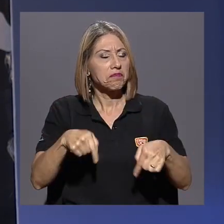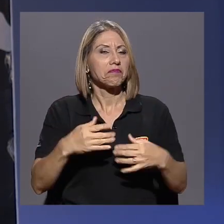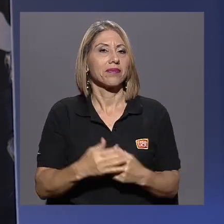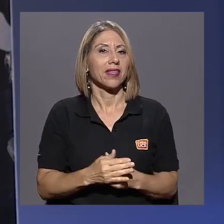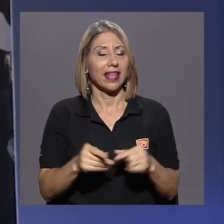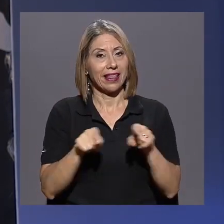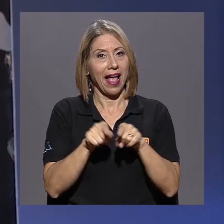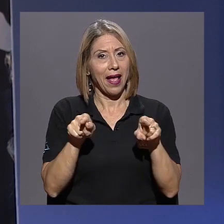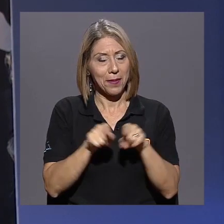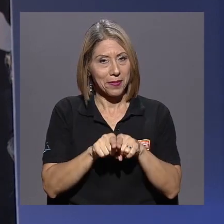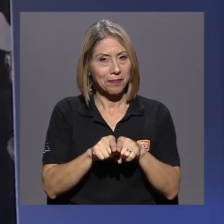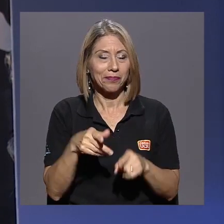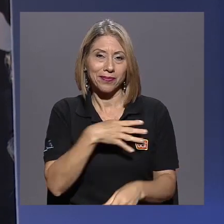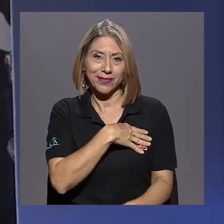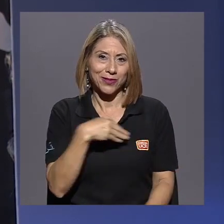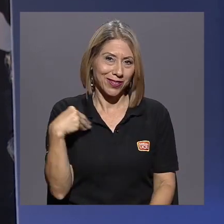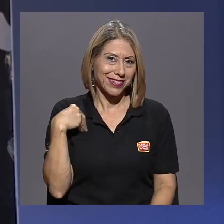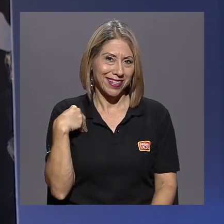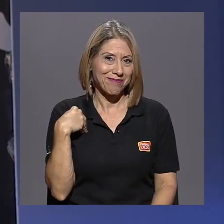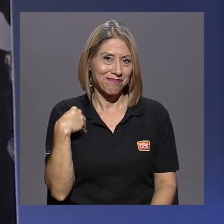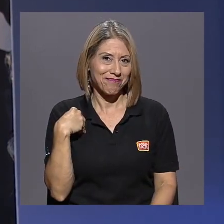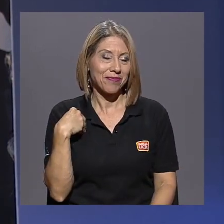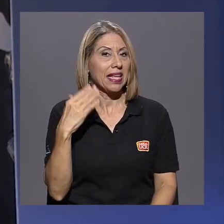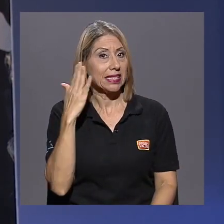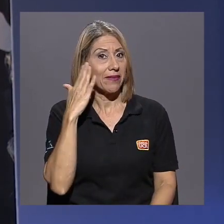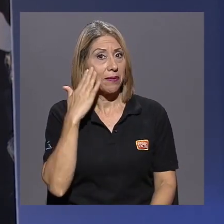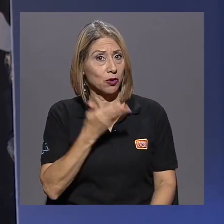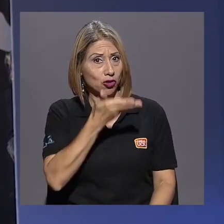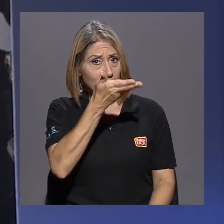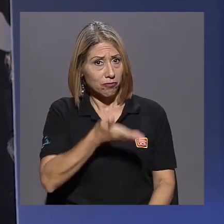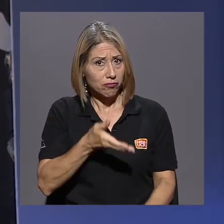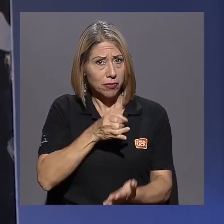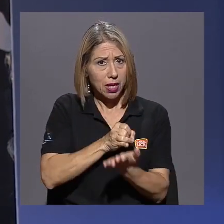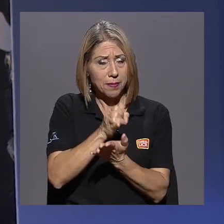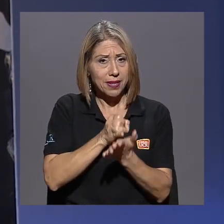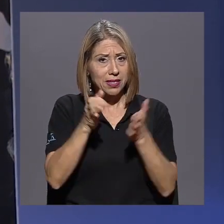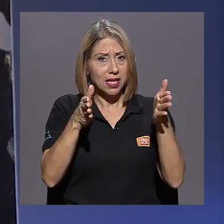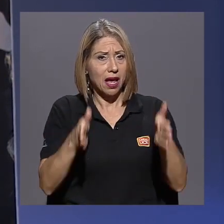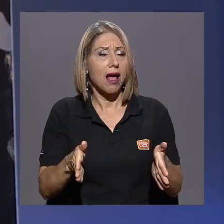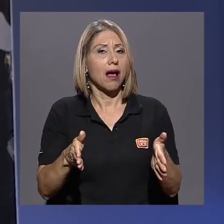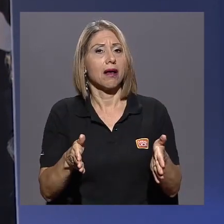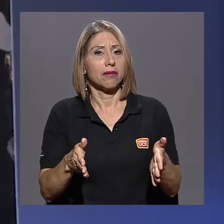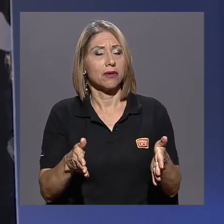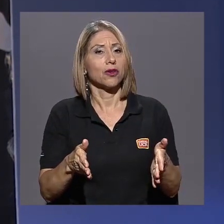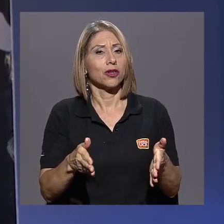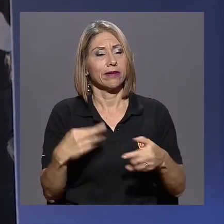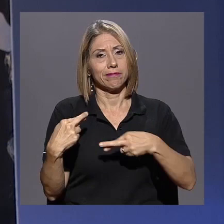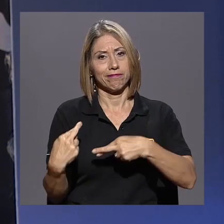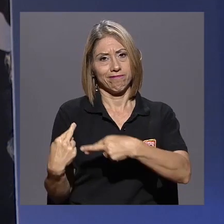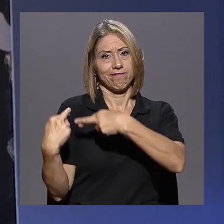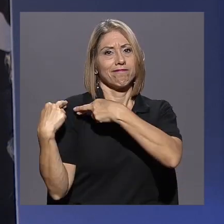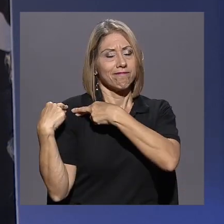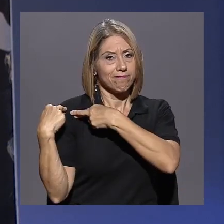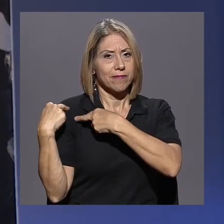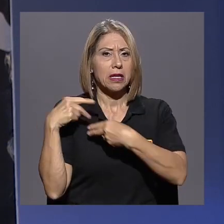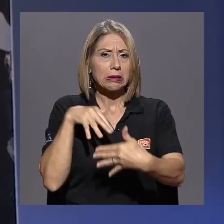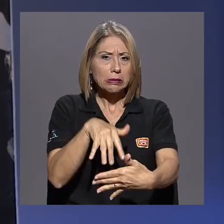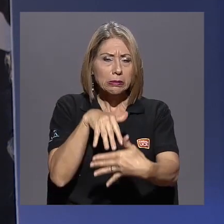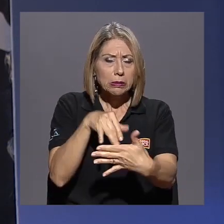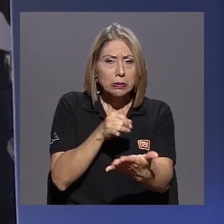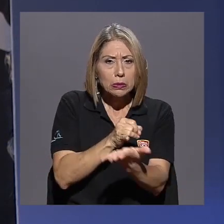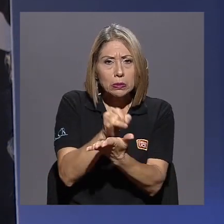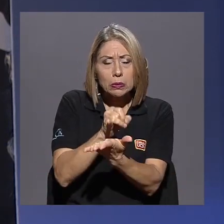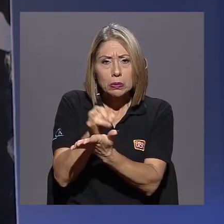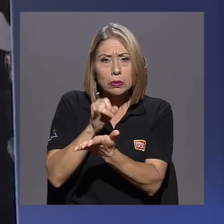también nos gustaría porque sabemos que sos un investigador que se encarga de hacer el estudio el análisis